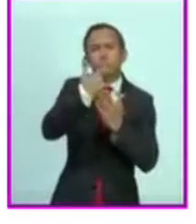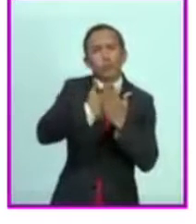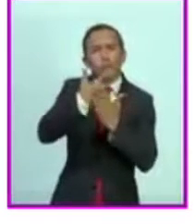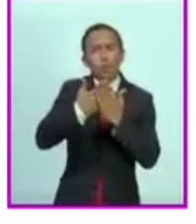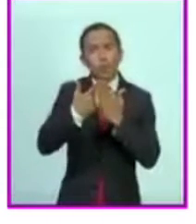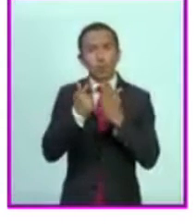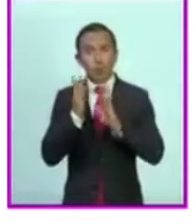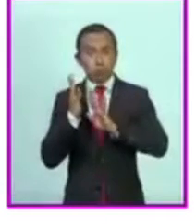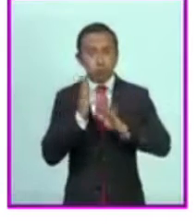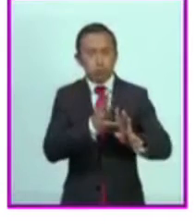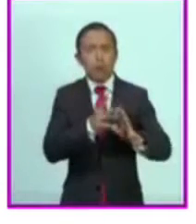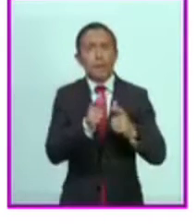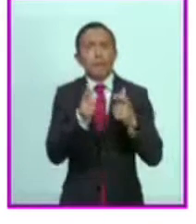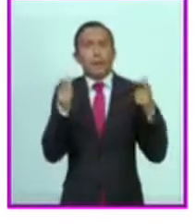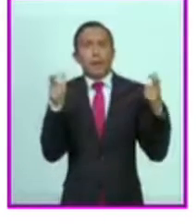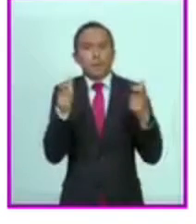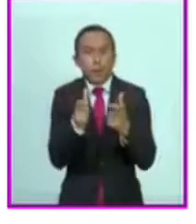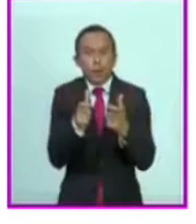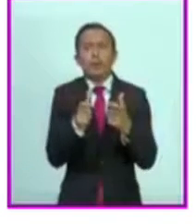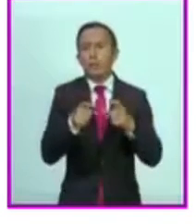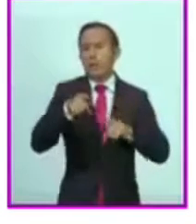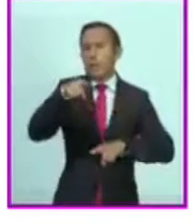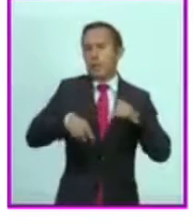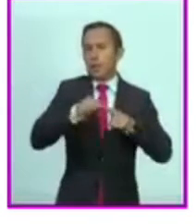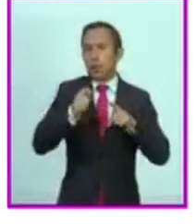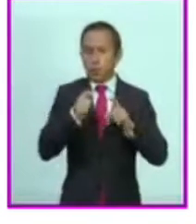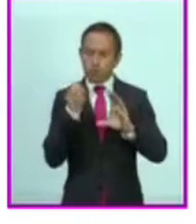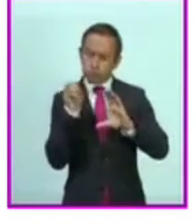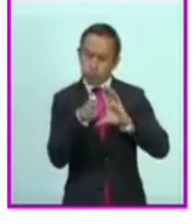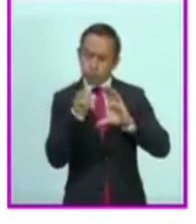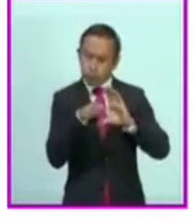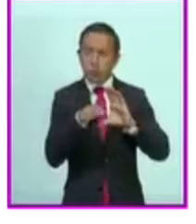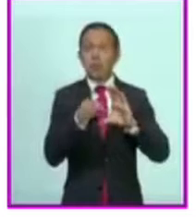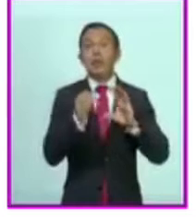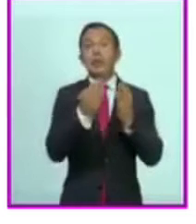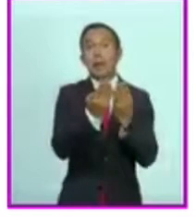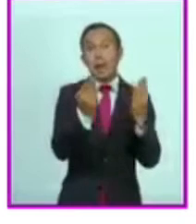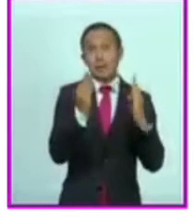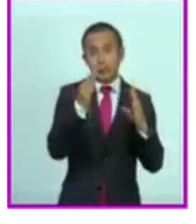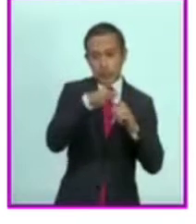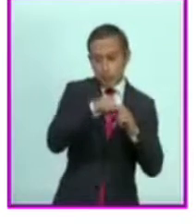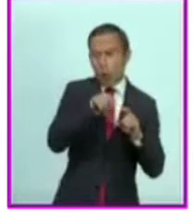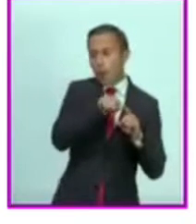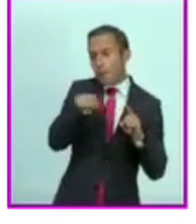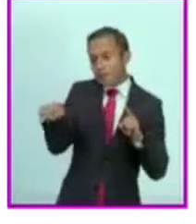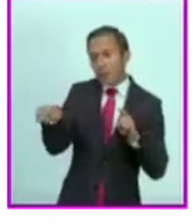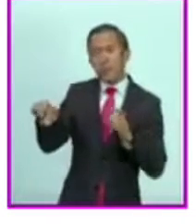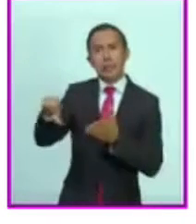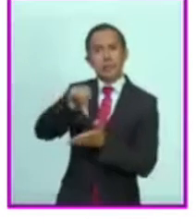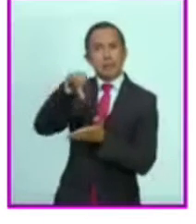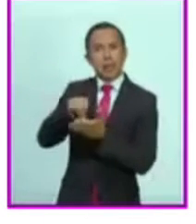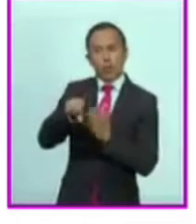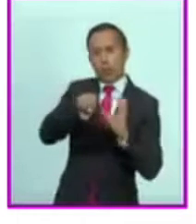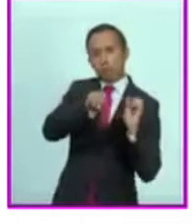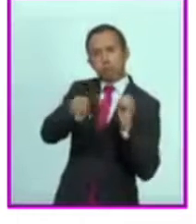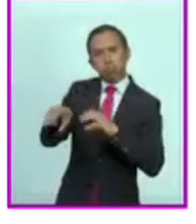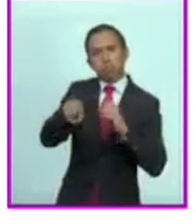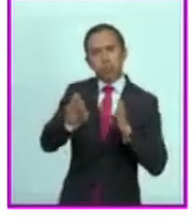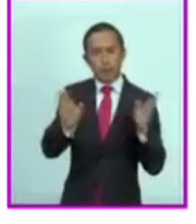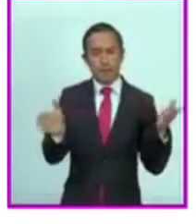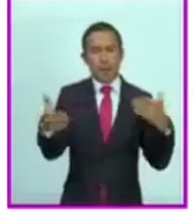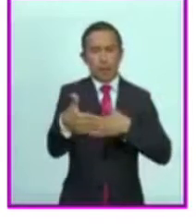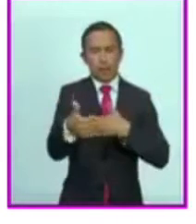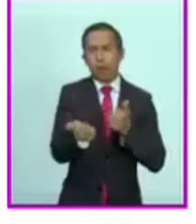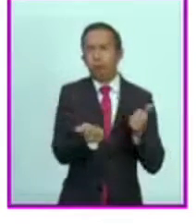y eventualmente de la distancia que media entre éstas y los centros de acopio de los paquetes electorales estamos